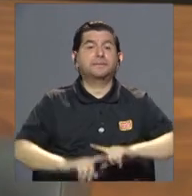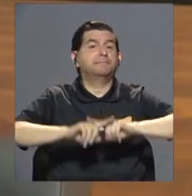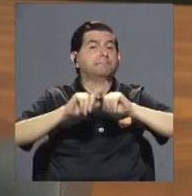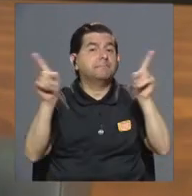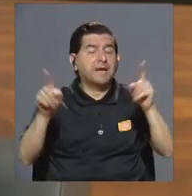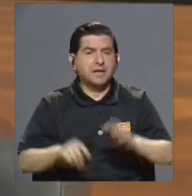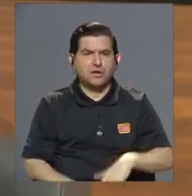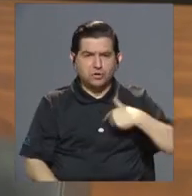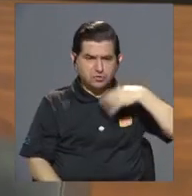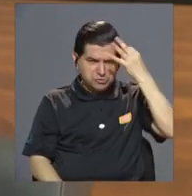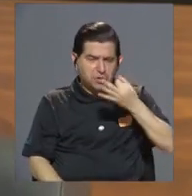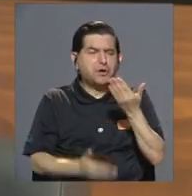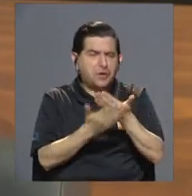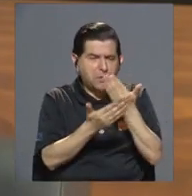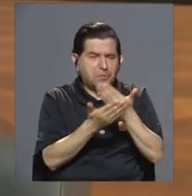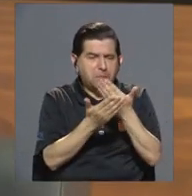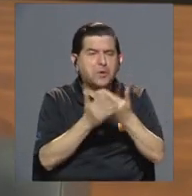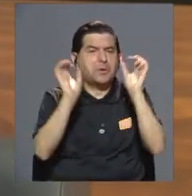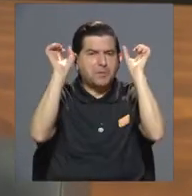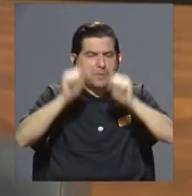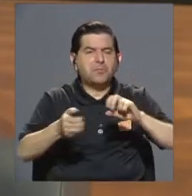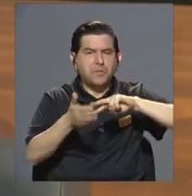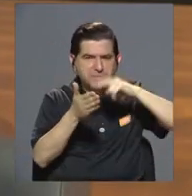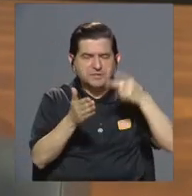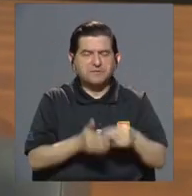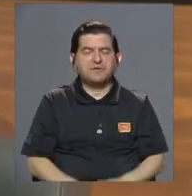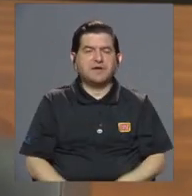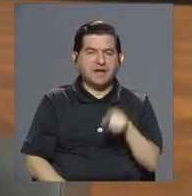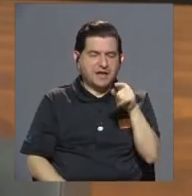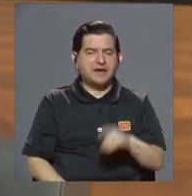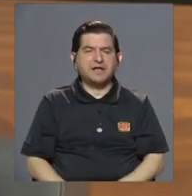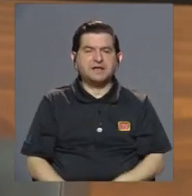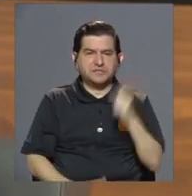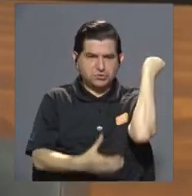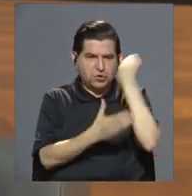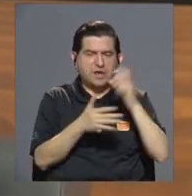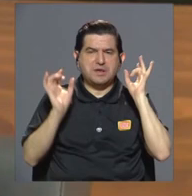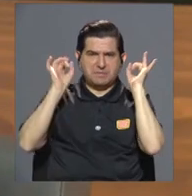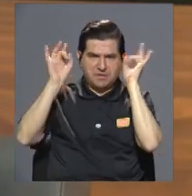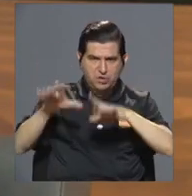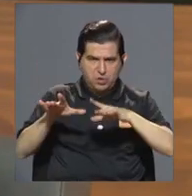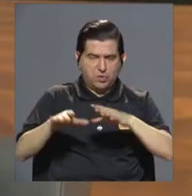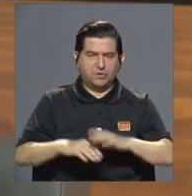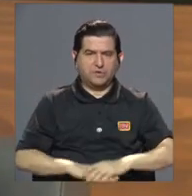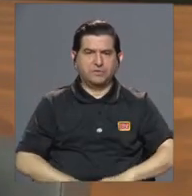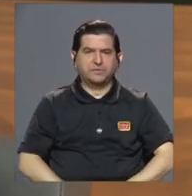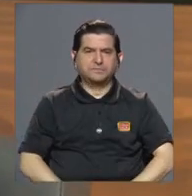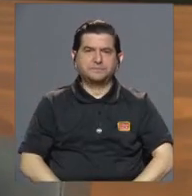embargo, para mí hay indicios serios de que podría tratarse un crimen de odio. Y además,